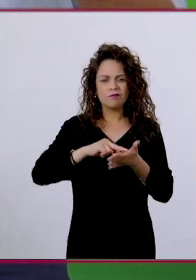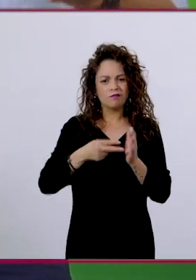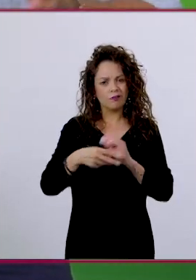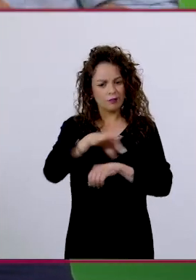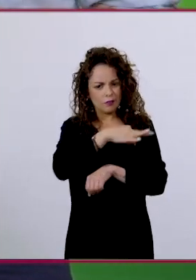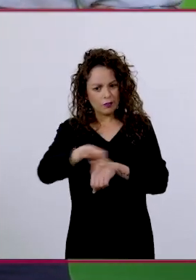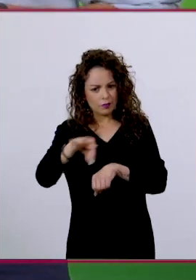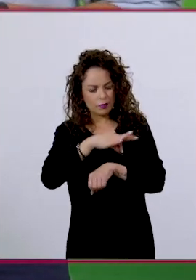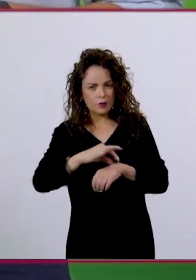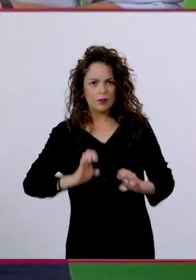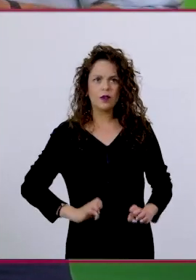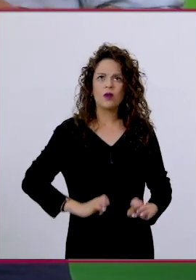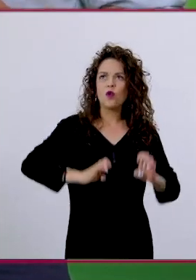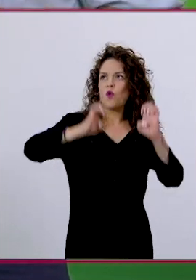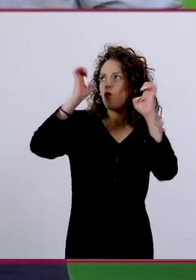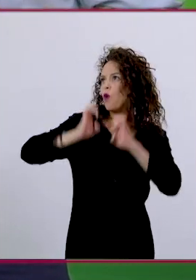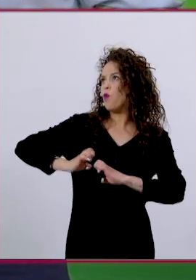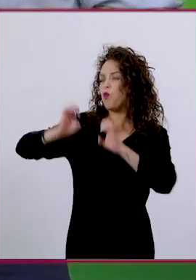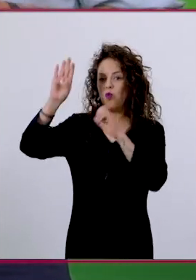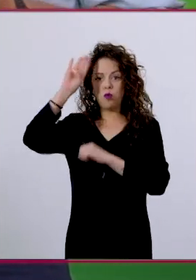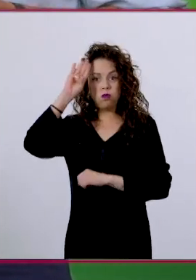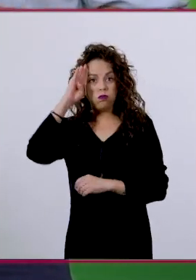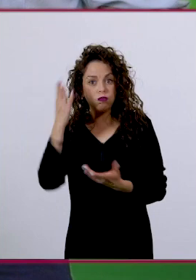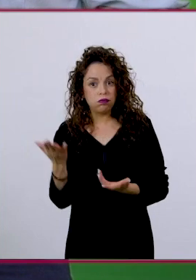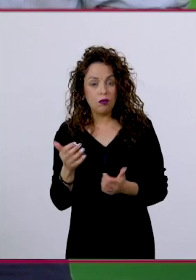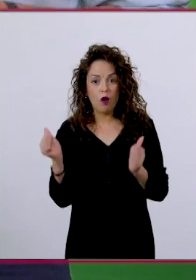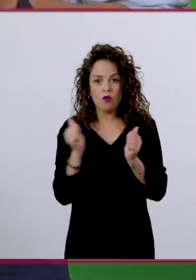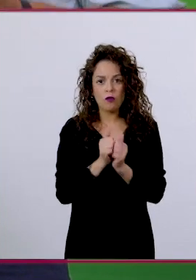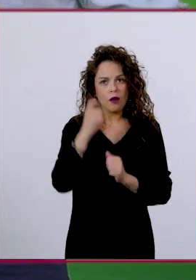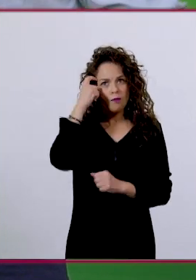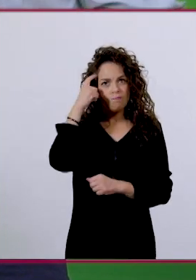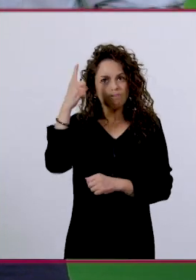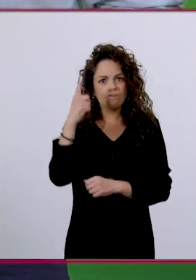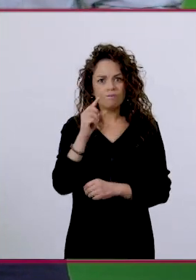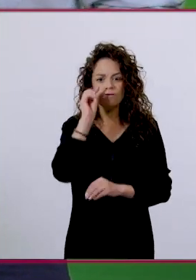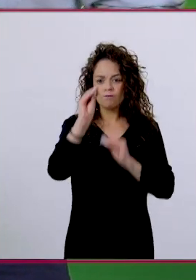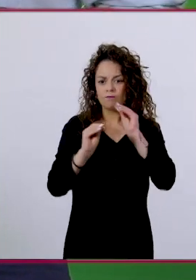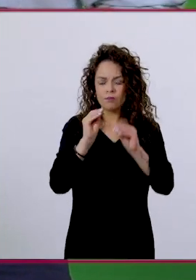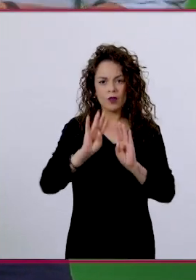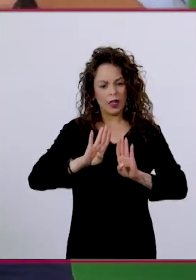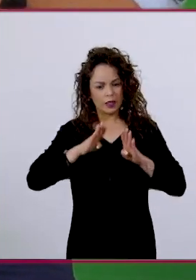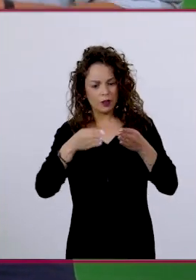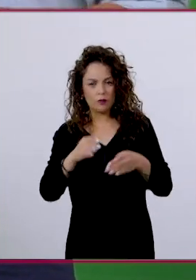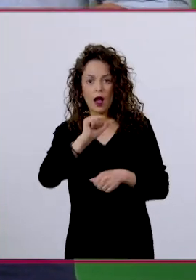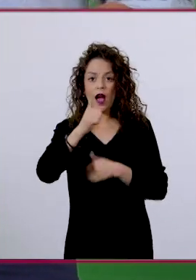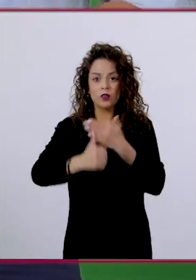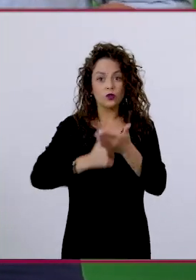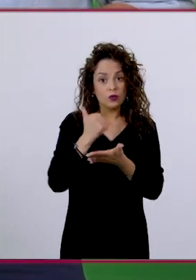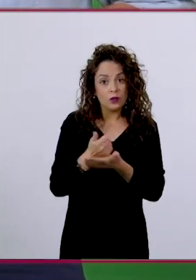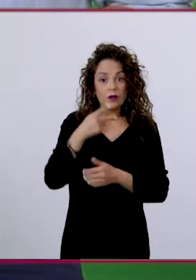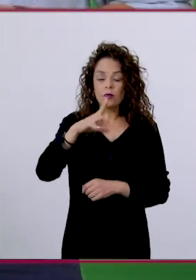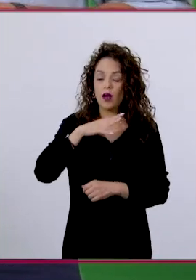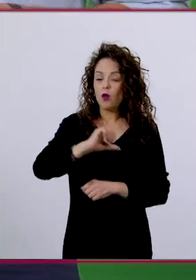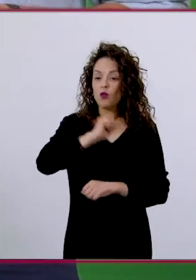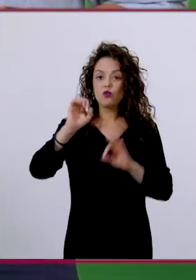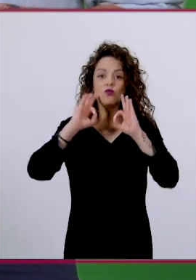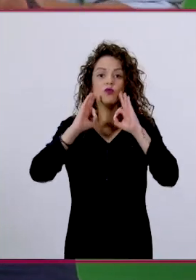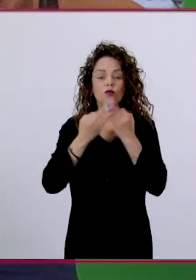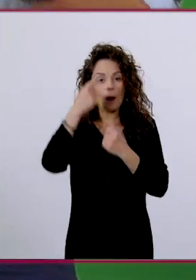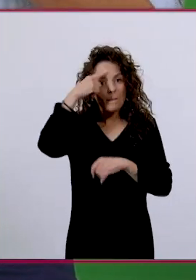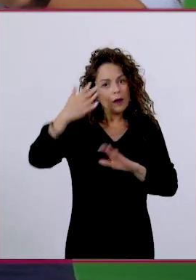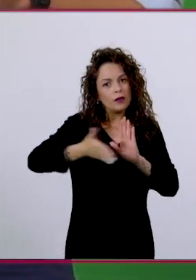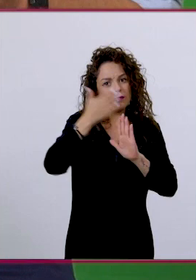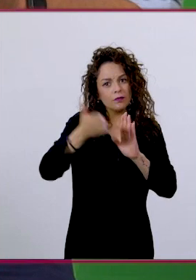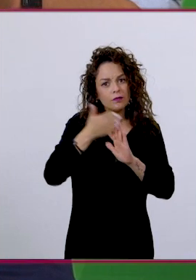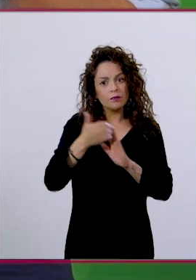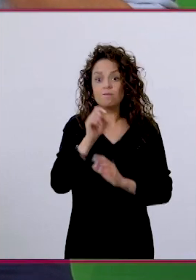con grandes edificios, infraestructura y diseños específicos de una ciudad. Sin embargo, existen otras formas de construcción que también